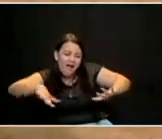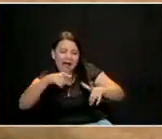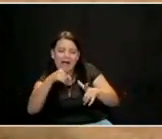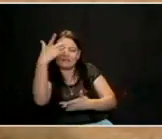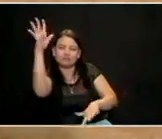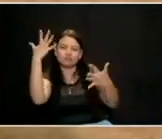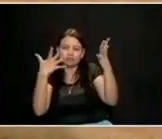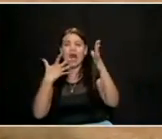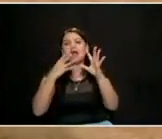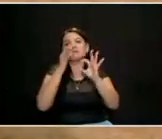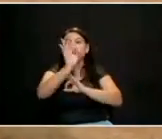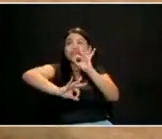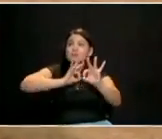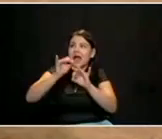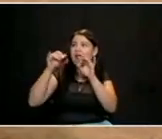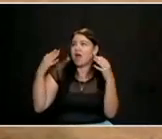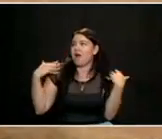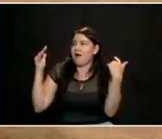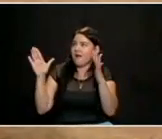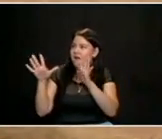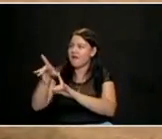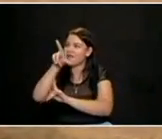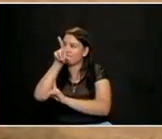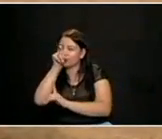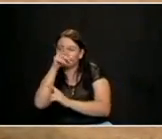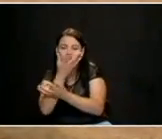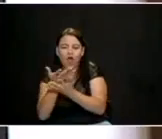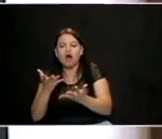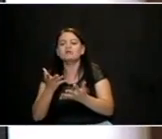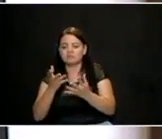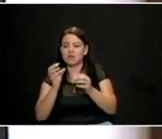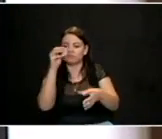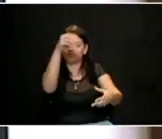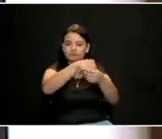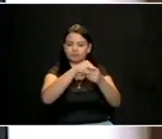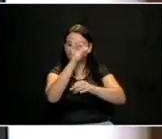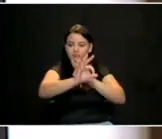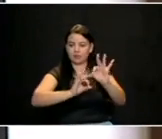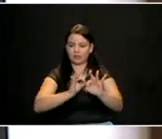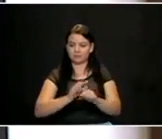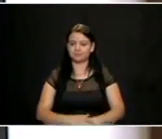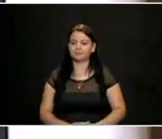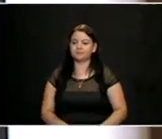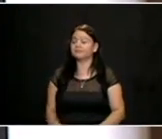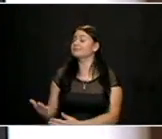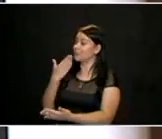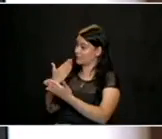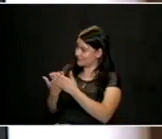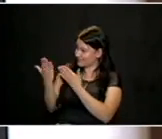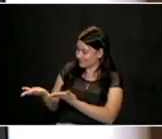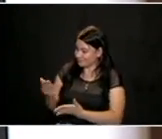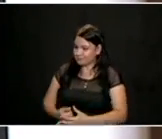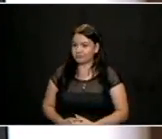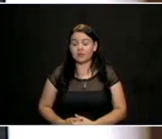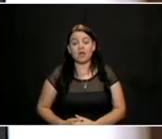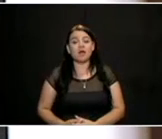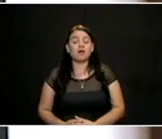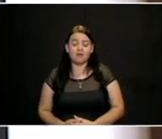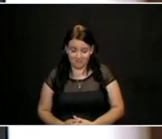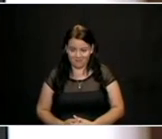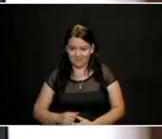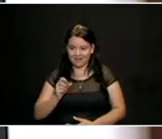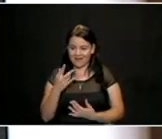y va a ser una zona de protección de muchas especies para la ciudad. Muchas gracias, candidato. Vamos a hacer entonces una